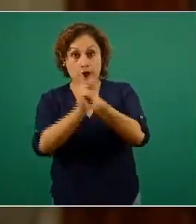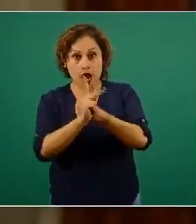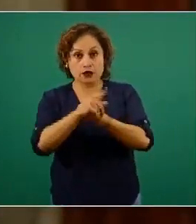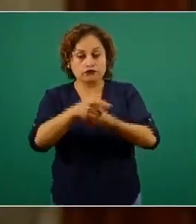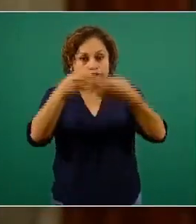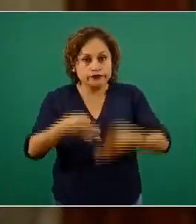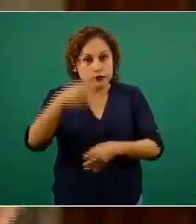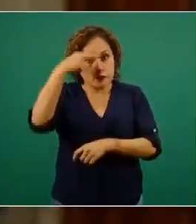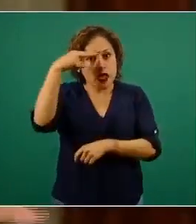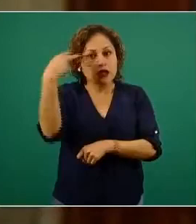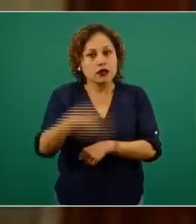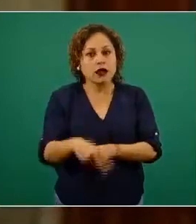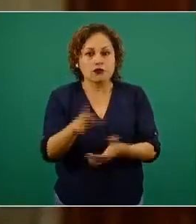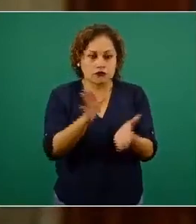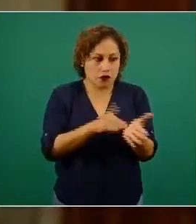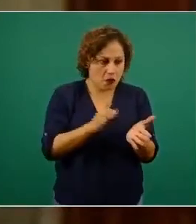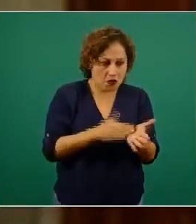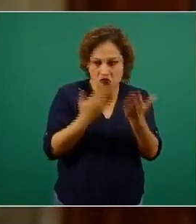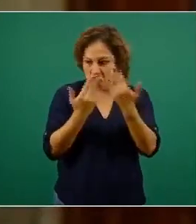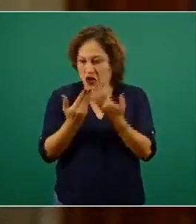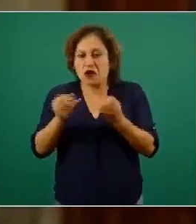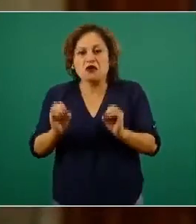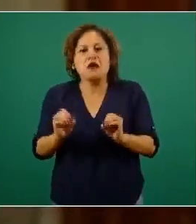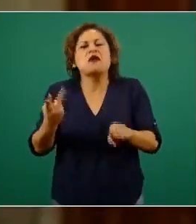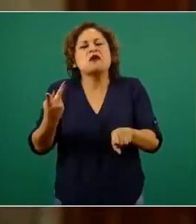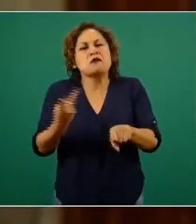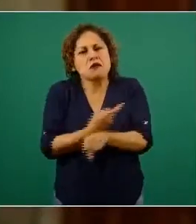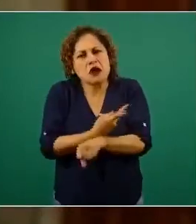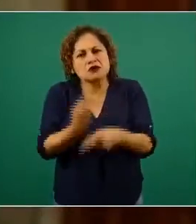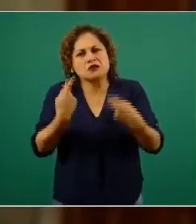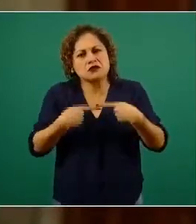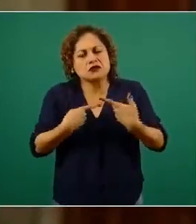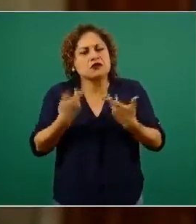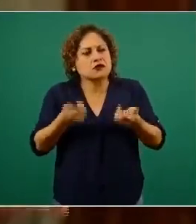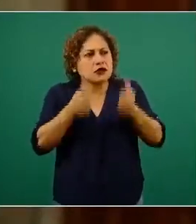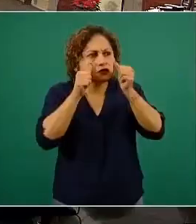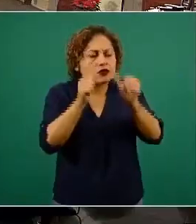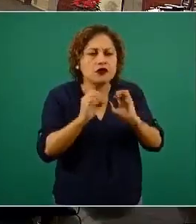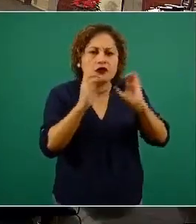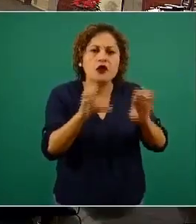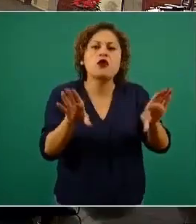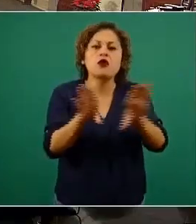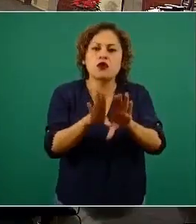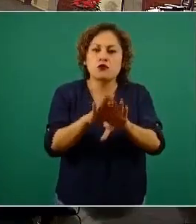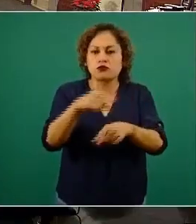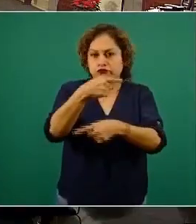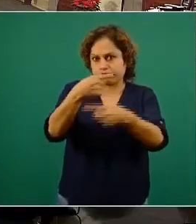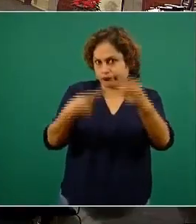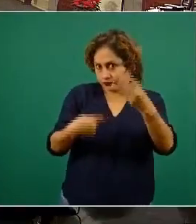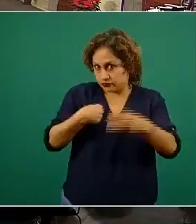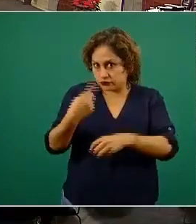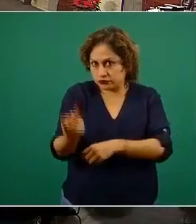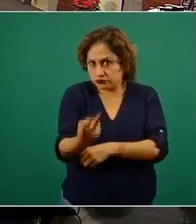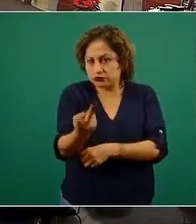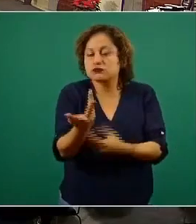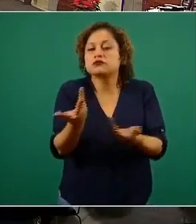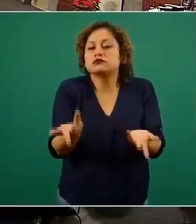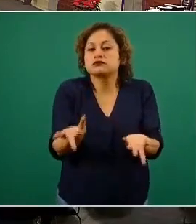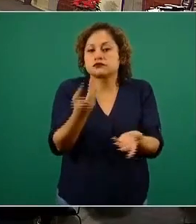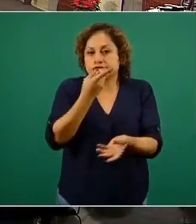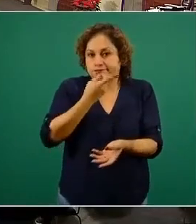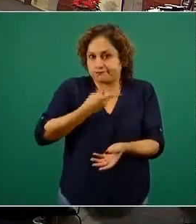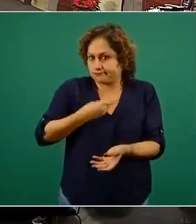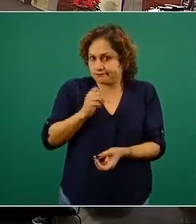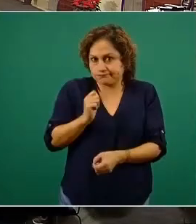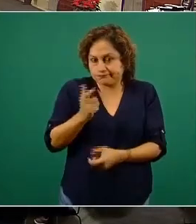ejemplo, ¿qué va a pasar ahí? En fin, son temas muy específicos que yo le plantearía, doctor. No sé qué podría